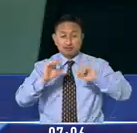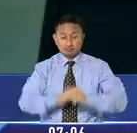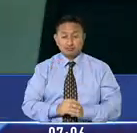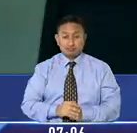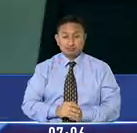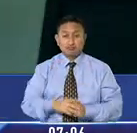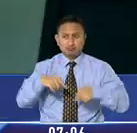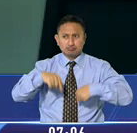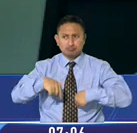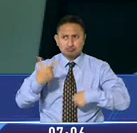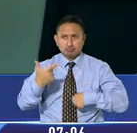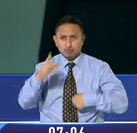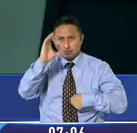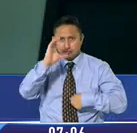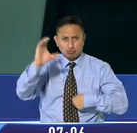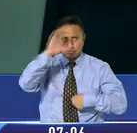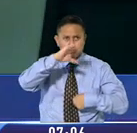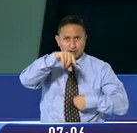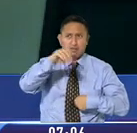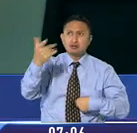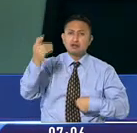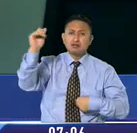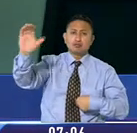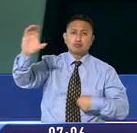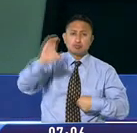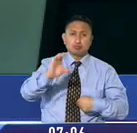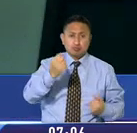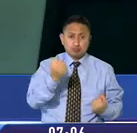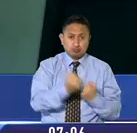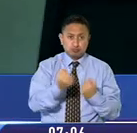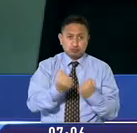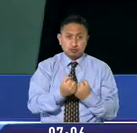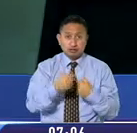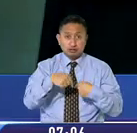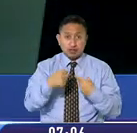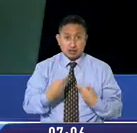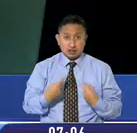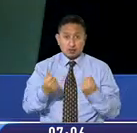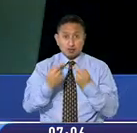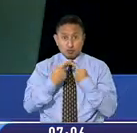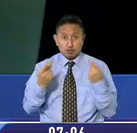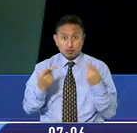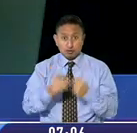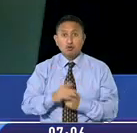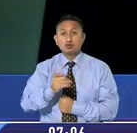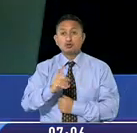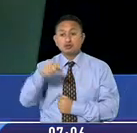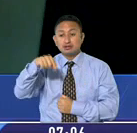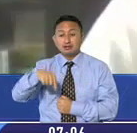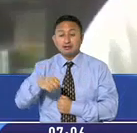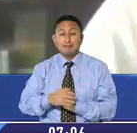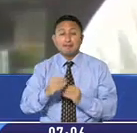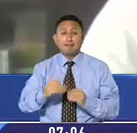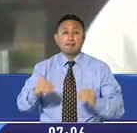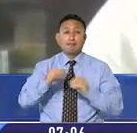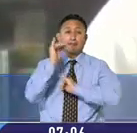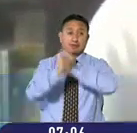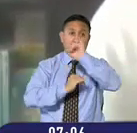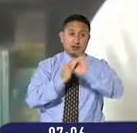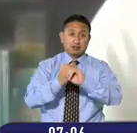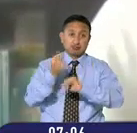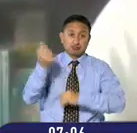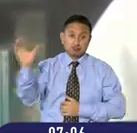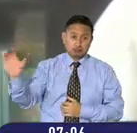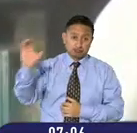crecimiento sostenibles. Eso no se logra impulsando la economía desde el gasto público, sino impulsando la inversión. ¿Cómo se